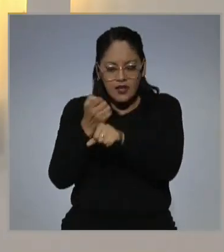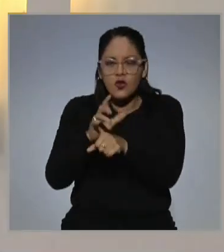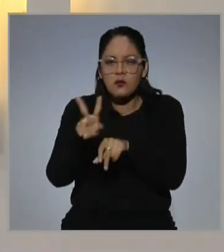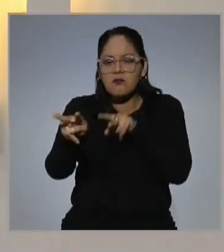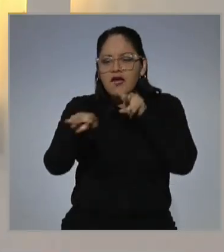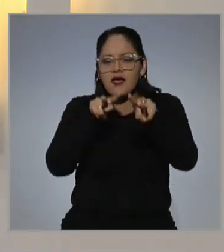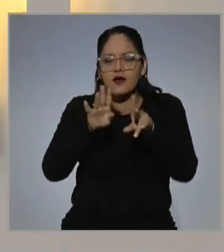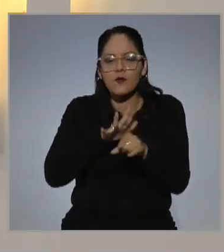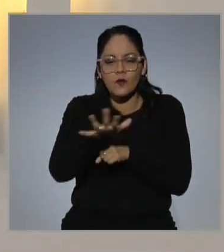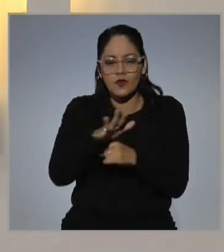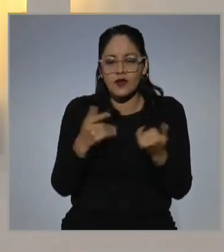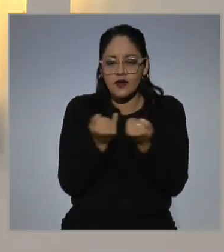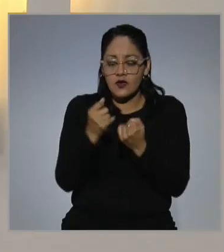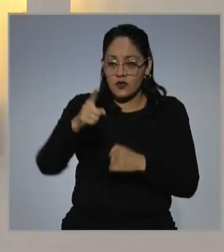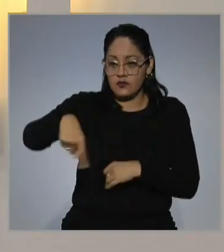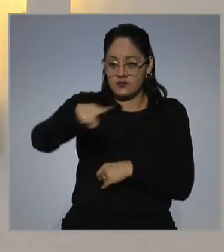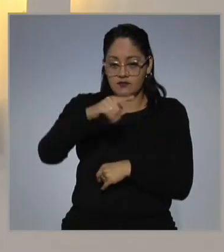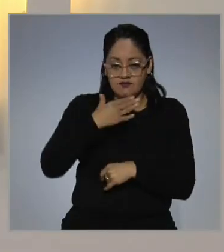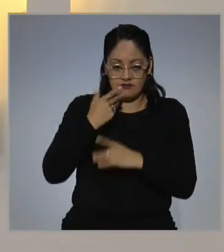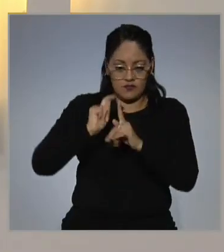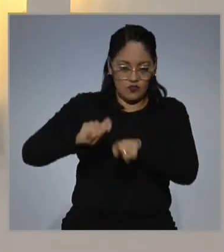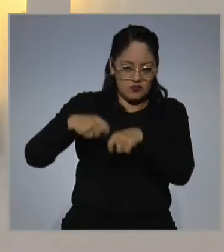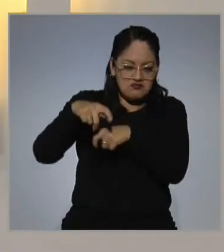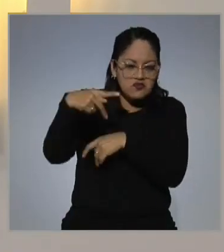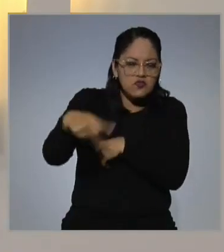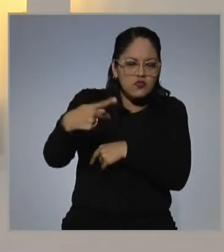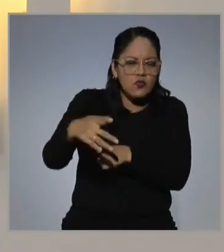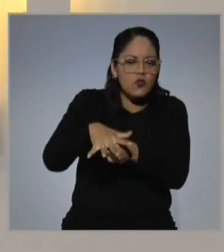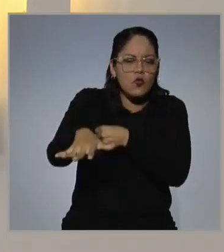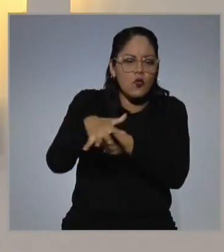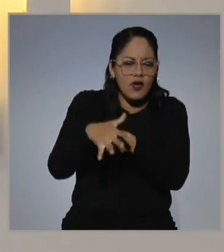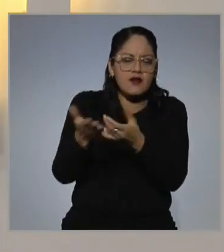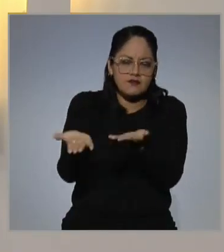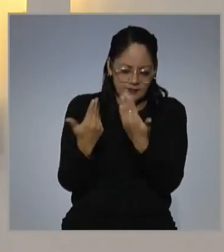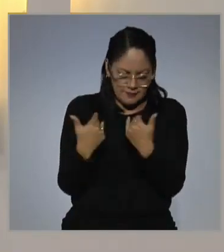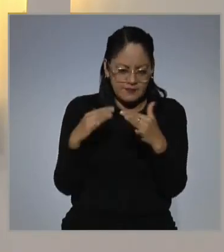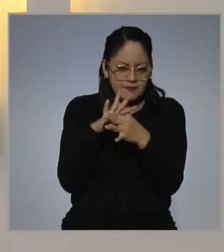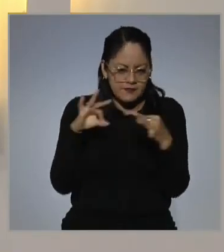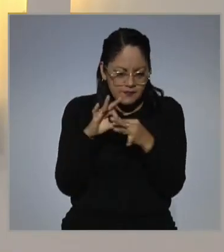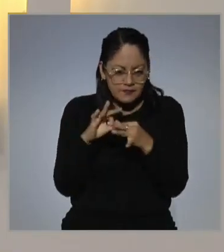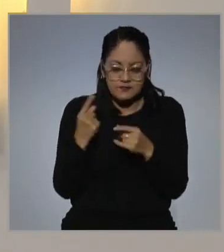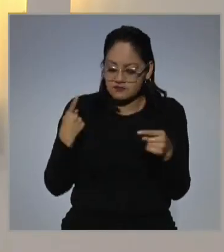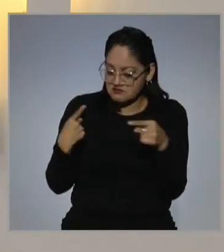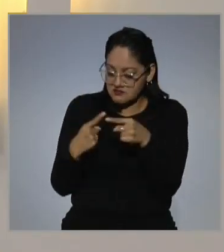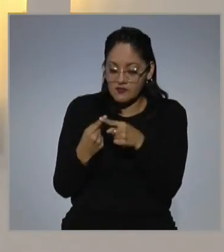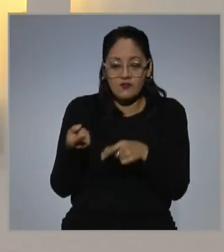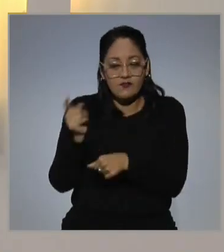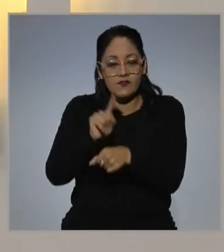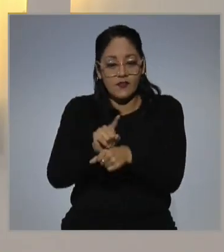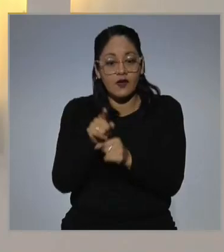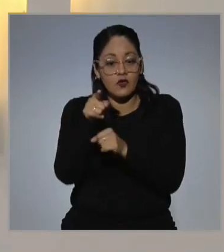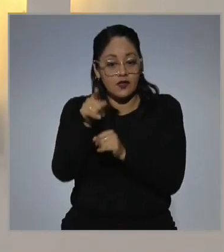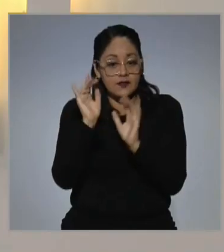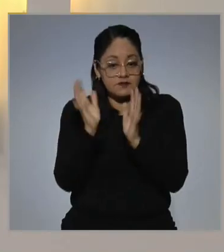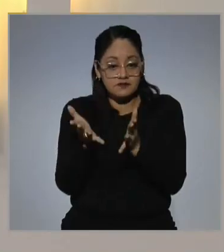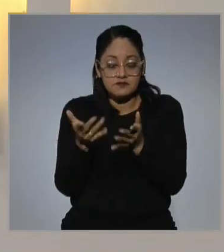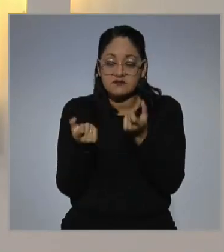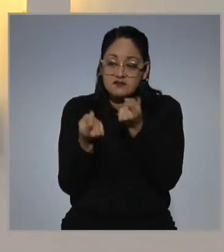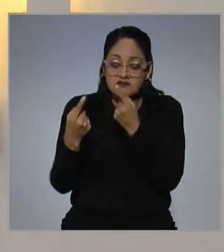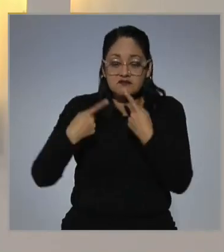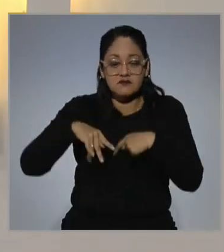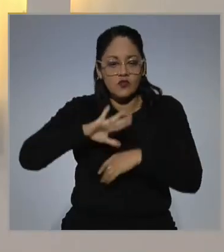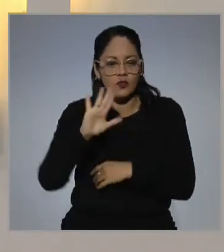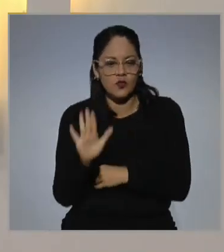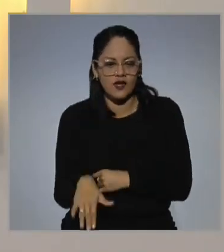las tradiciones en su lugar de origen, cómo los han recibido en estos últimos días, a quienes ya no están, pero que